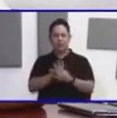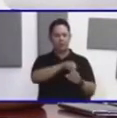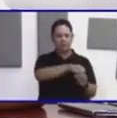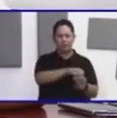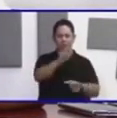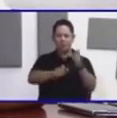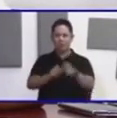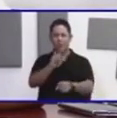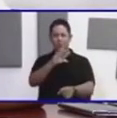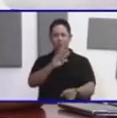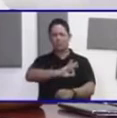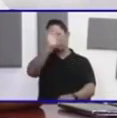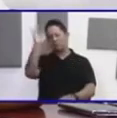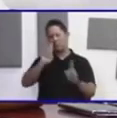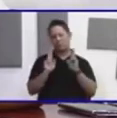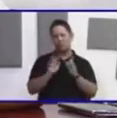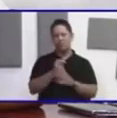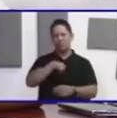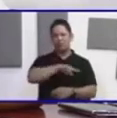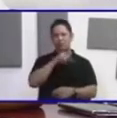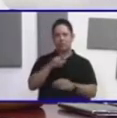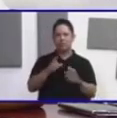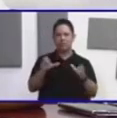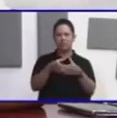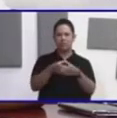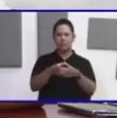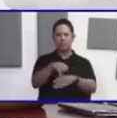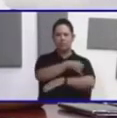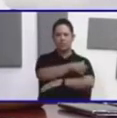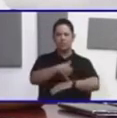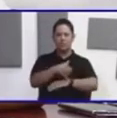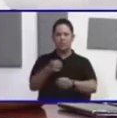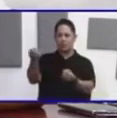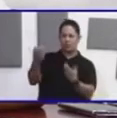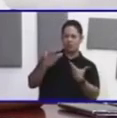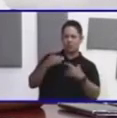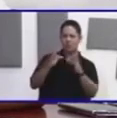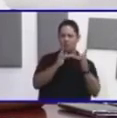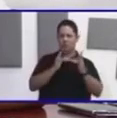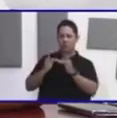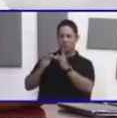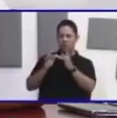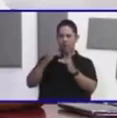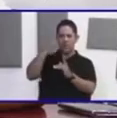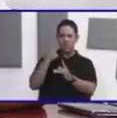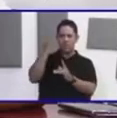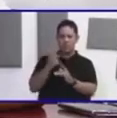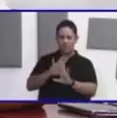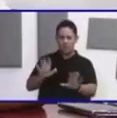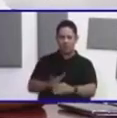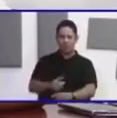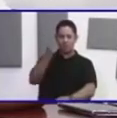responder. Una vez la Sociedad de Arquitectos de San Andrés nos entregue las UCIs como tal, que les quedan 2 días para cumplir